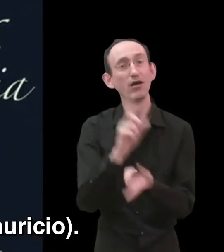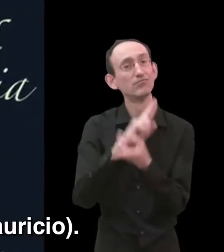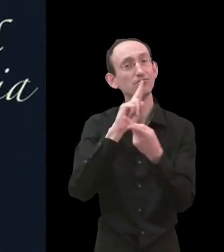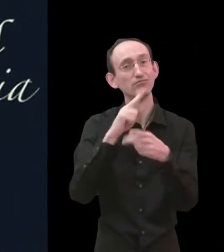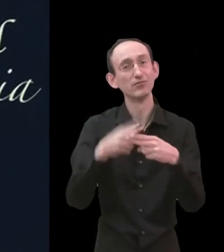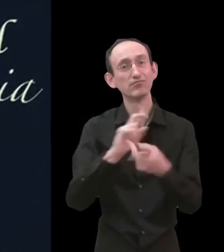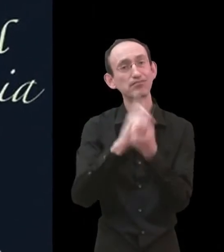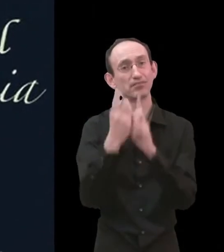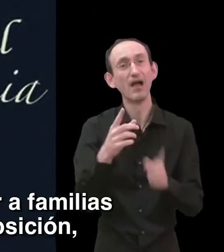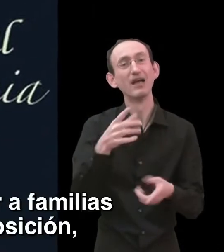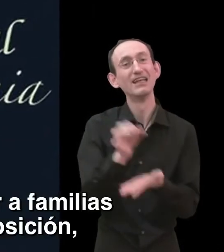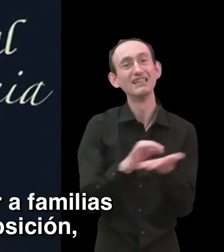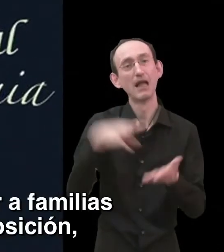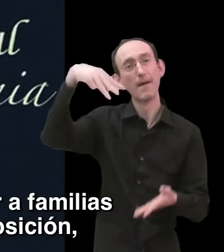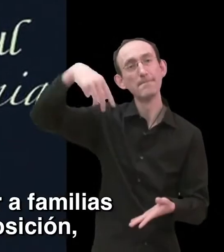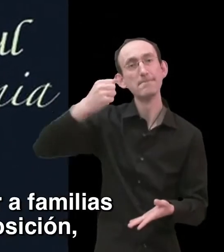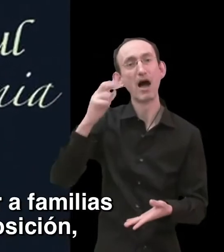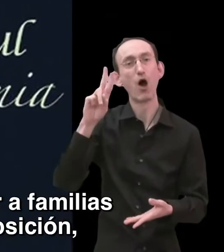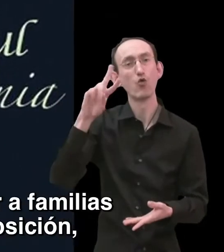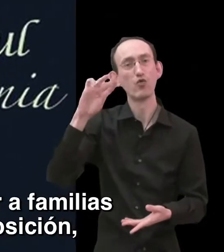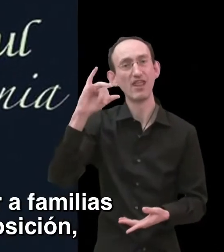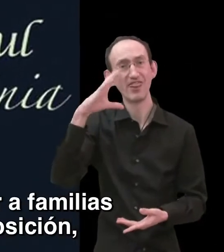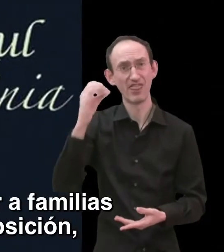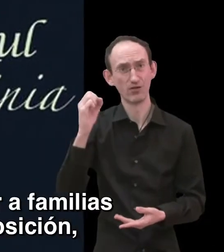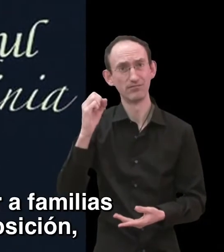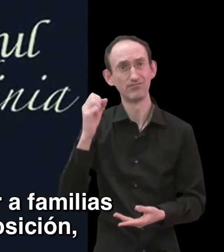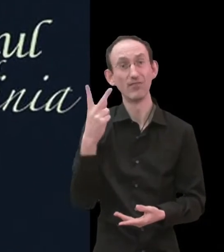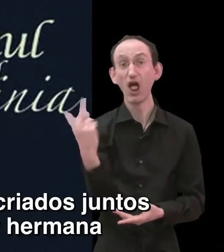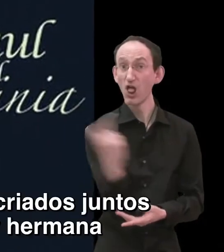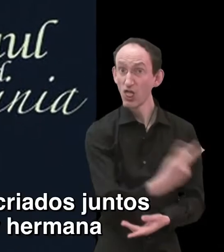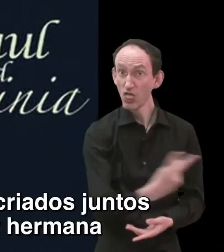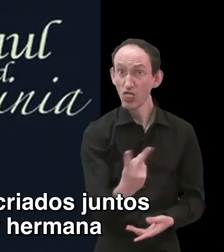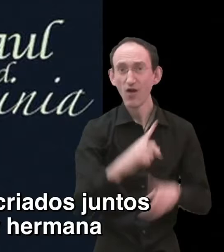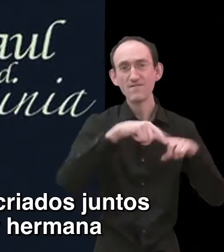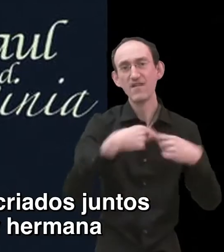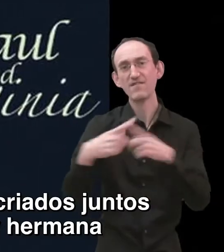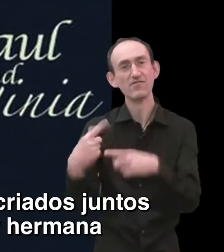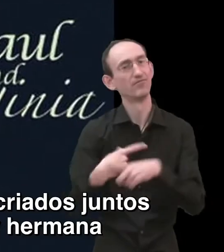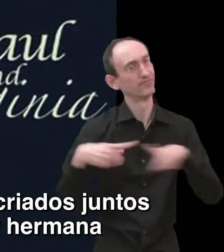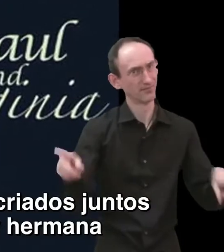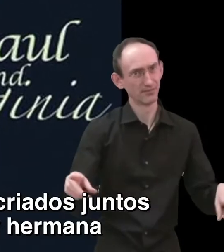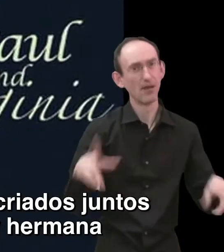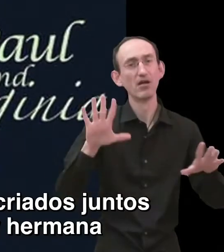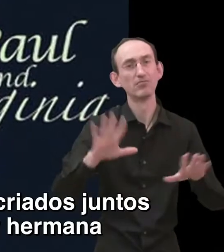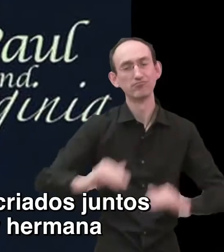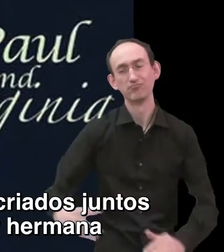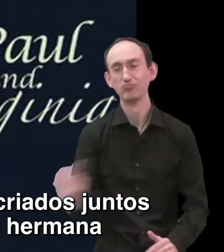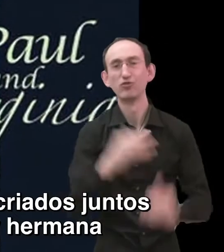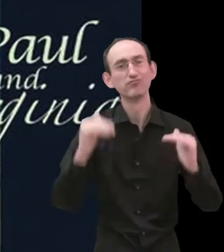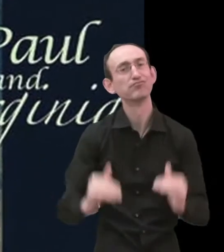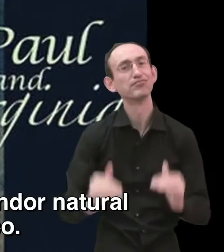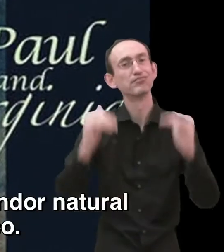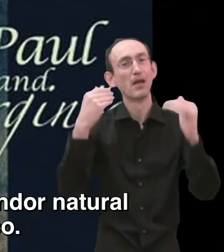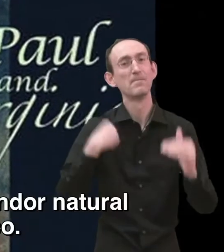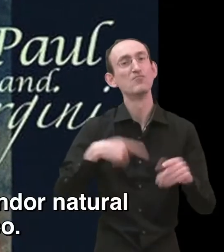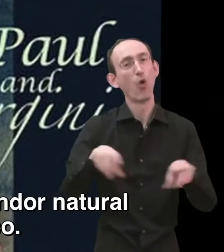de Mauricio. Pese a pertenecer a familias de diferente posición, Pablo y Virginia son criados juntos como hermano y